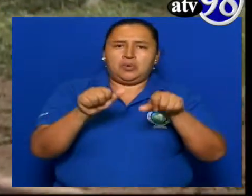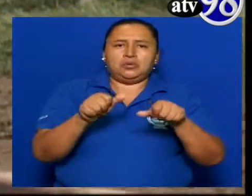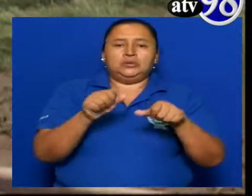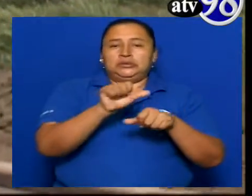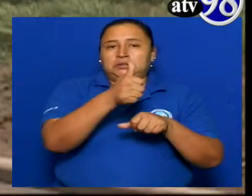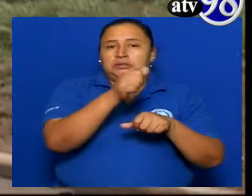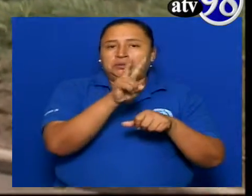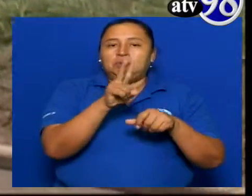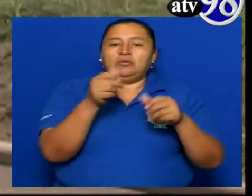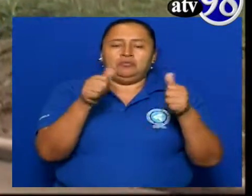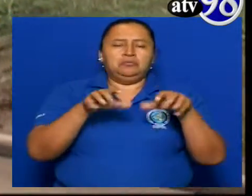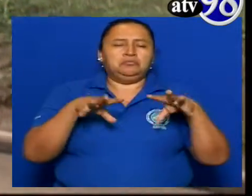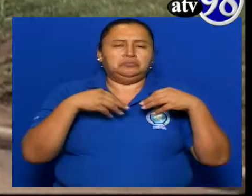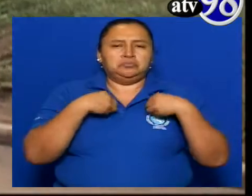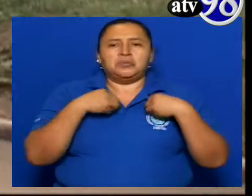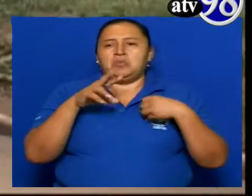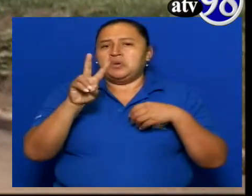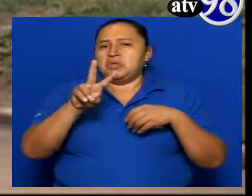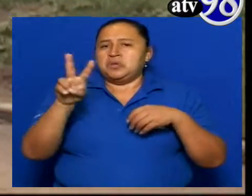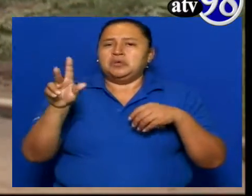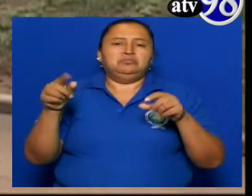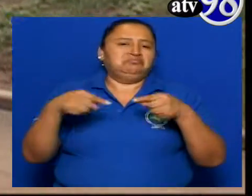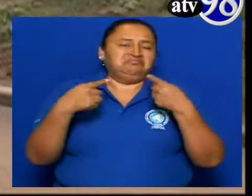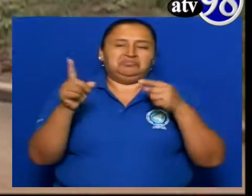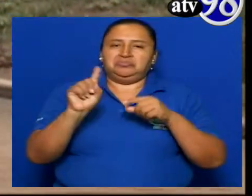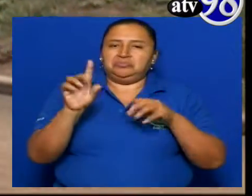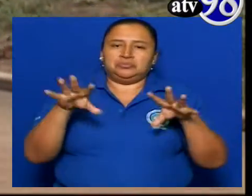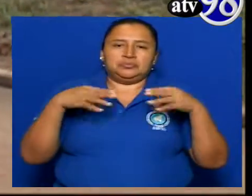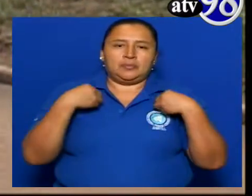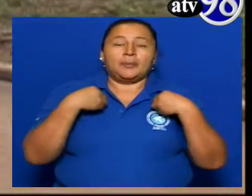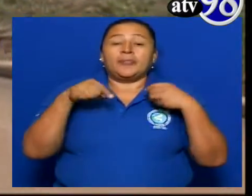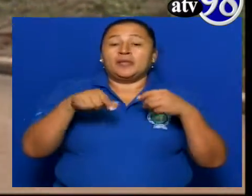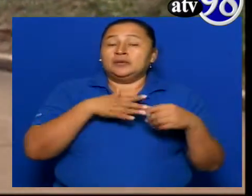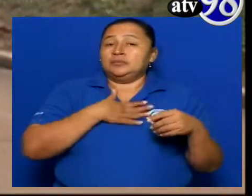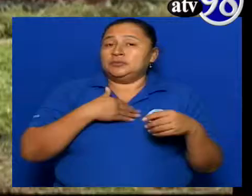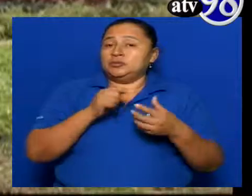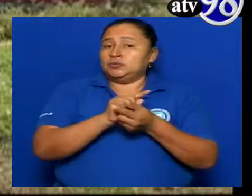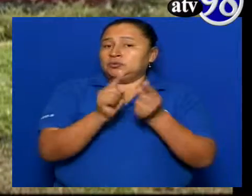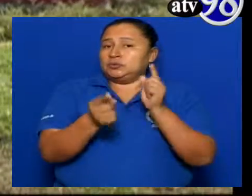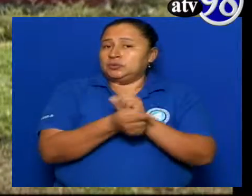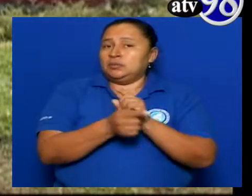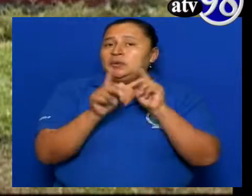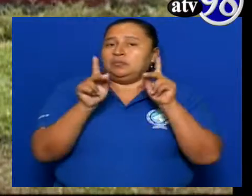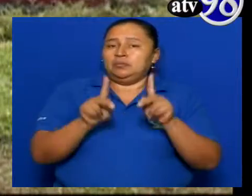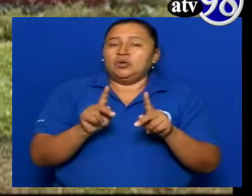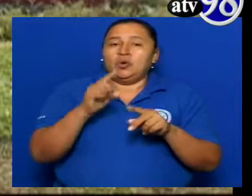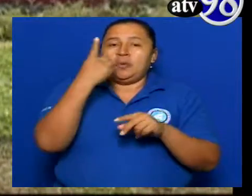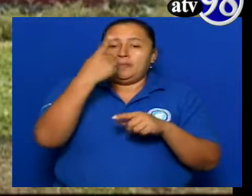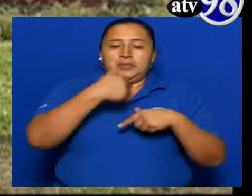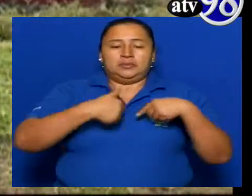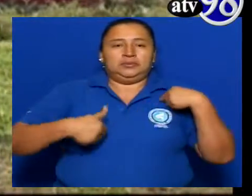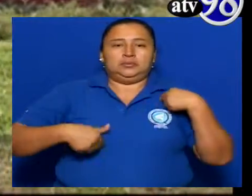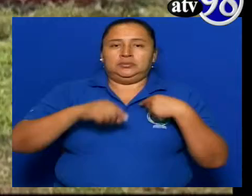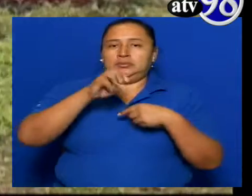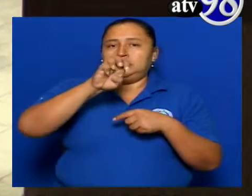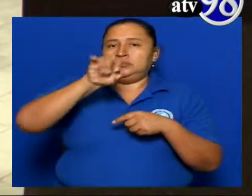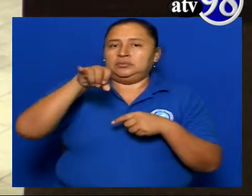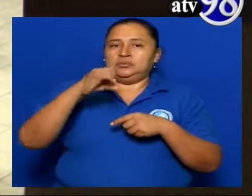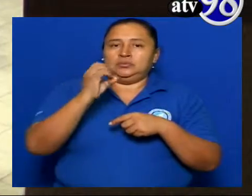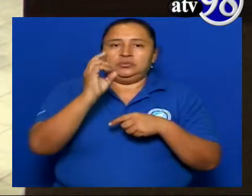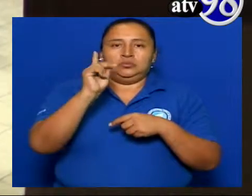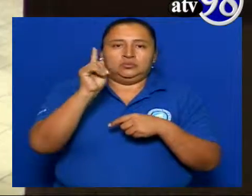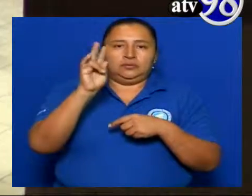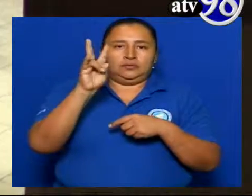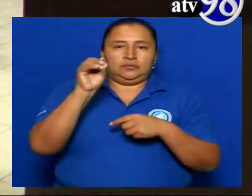de dos codirecciones que manejarán el funcionamiento de esta institución en lugar de un presidente ejecutivo. El